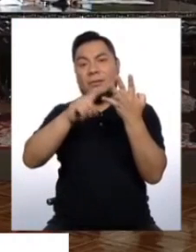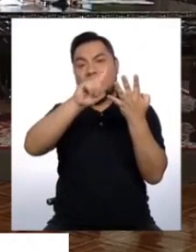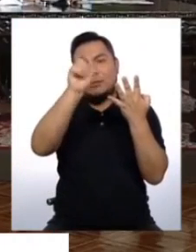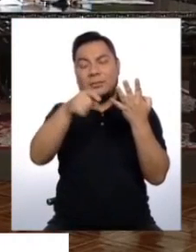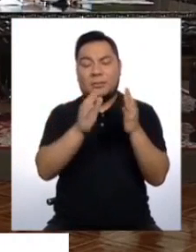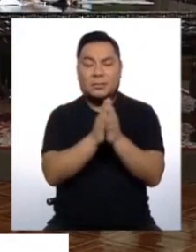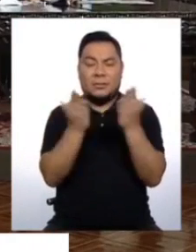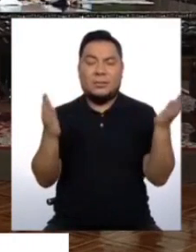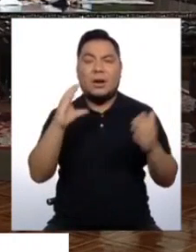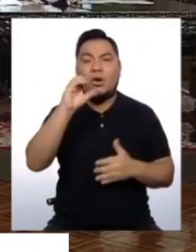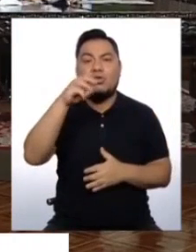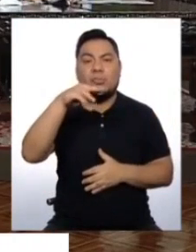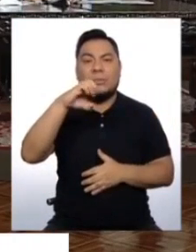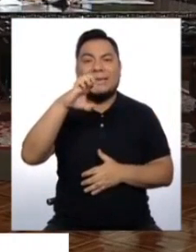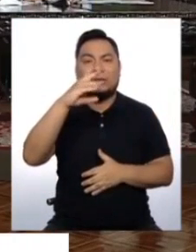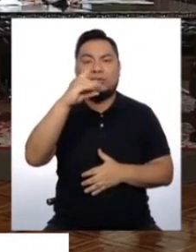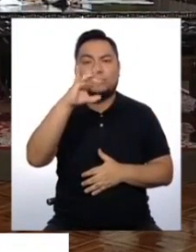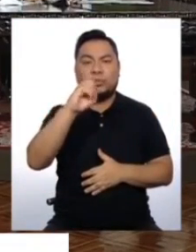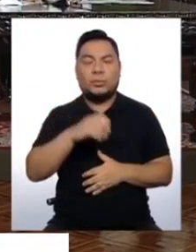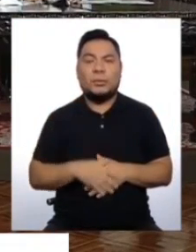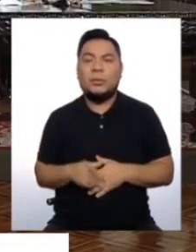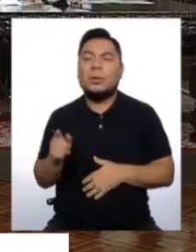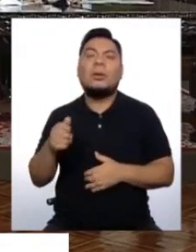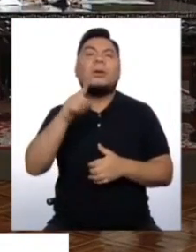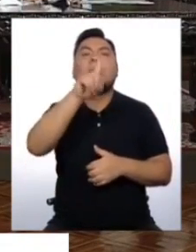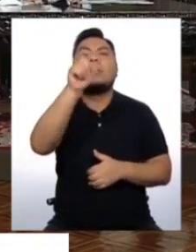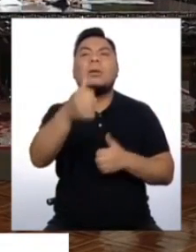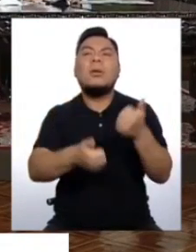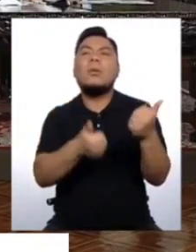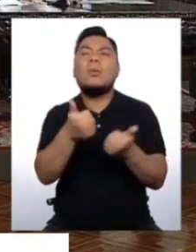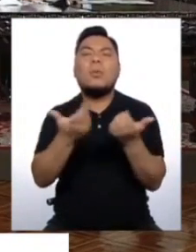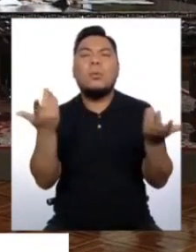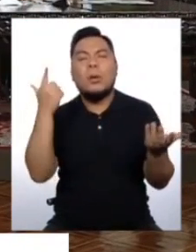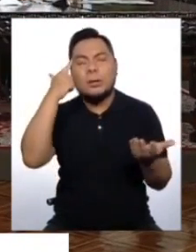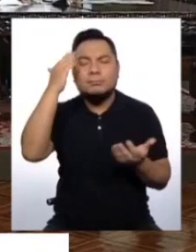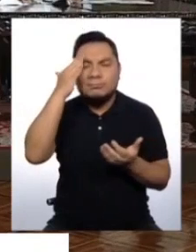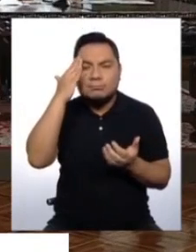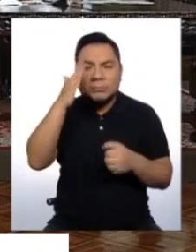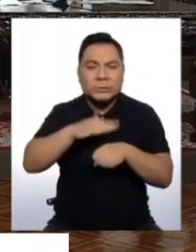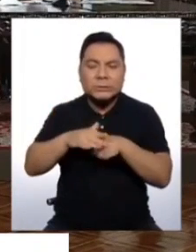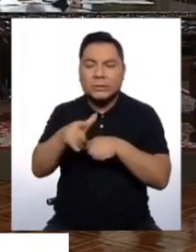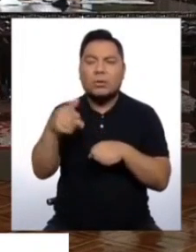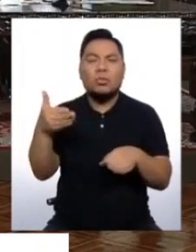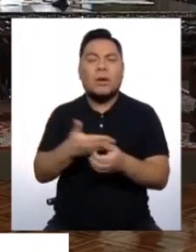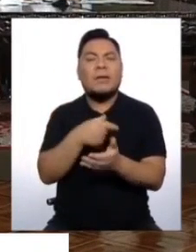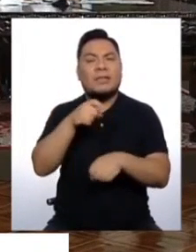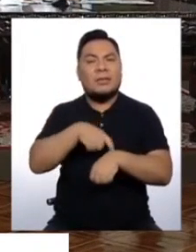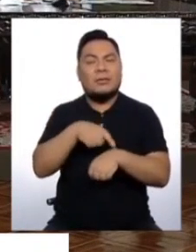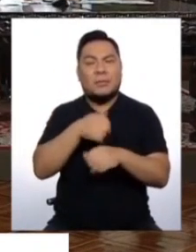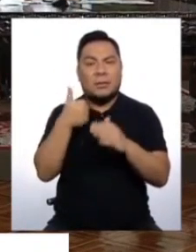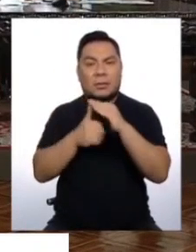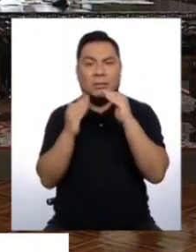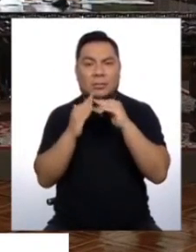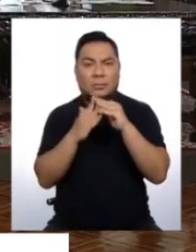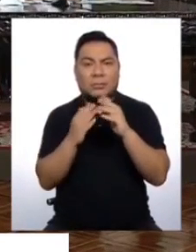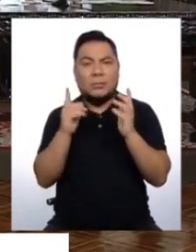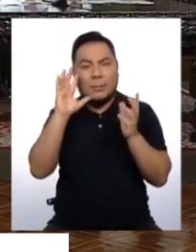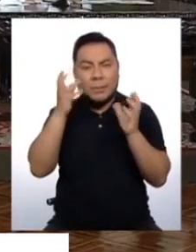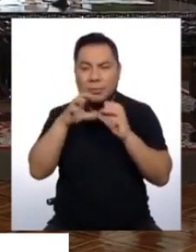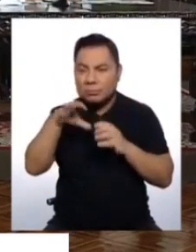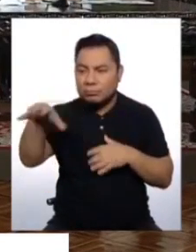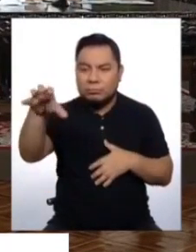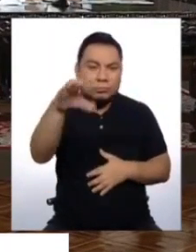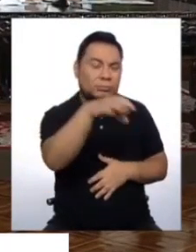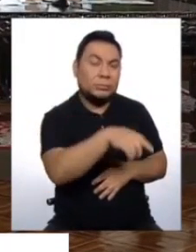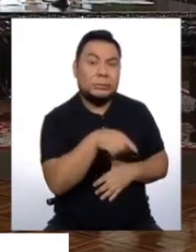de Diario El Comercio. ¿Cuál es la estrategia en esta nueva etapa de cuarentena, aparentemente sectorizada?